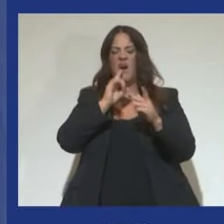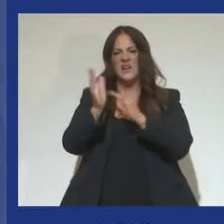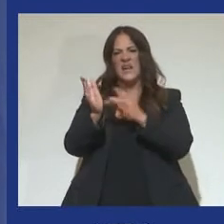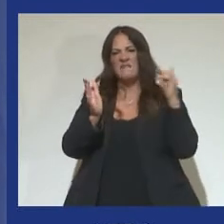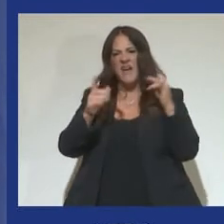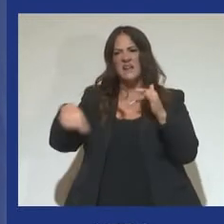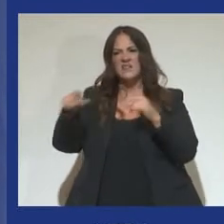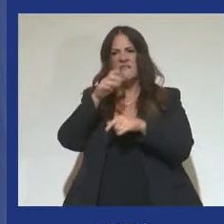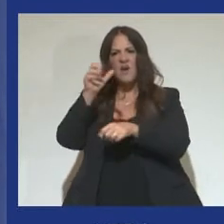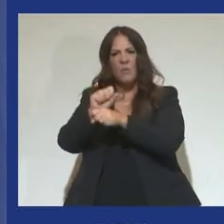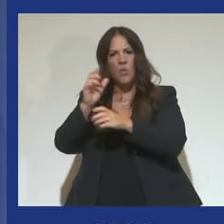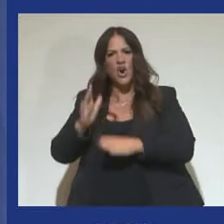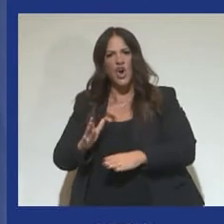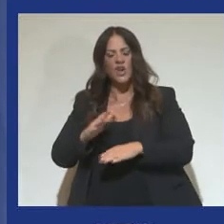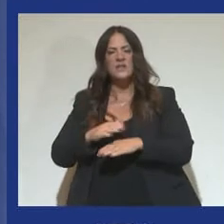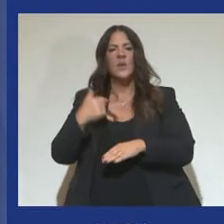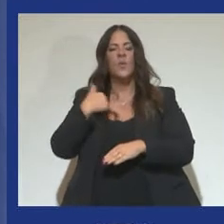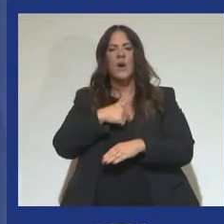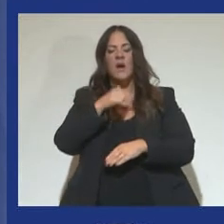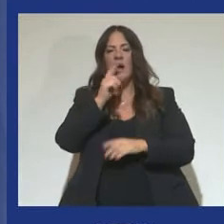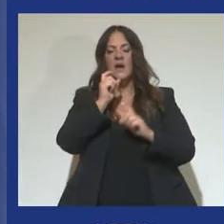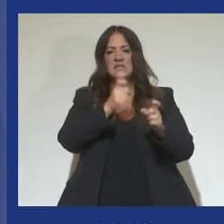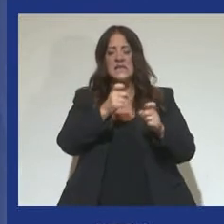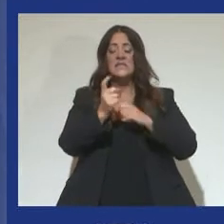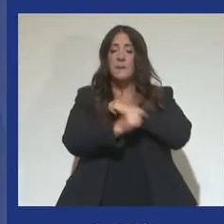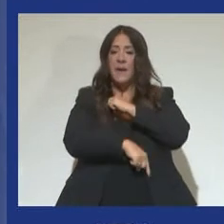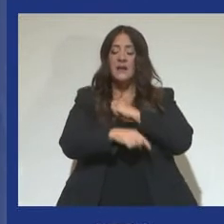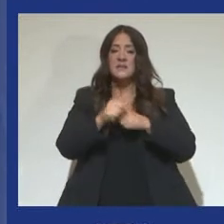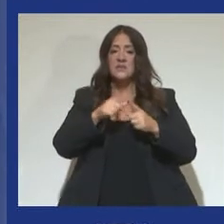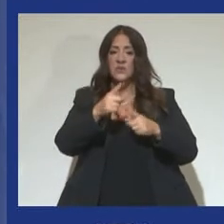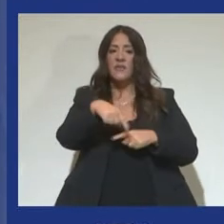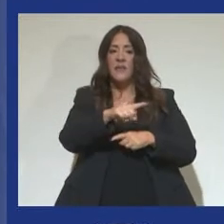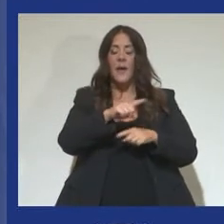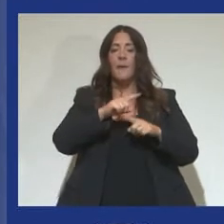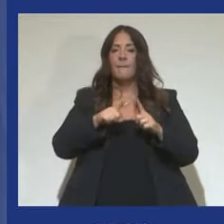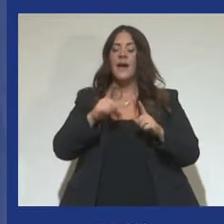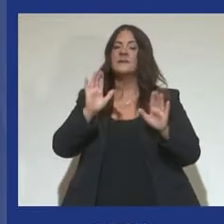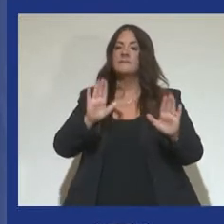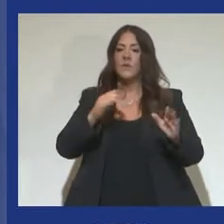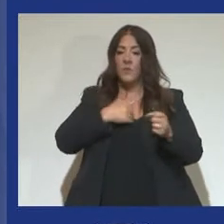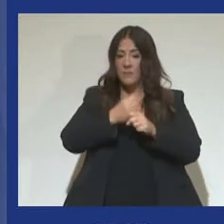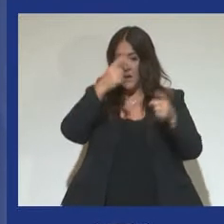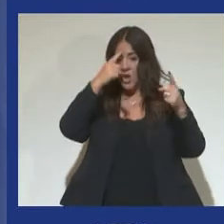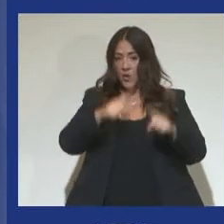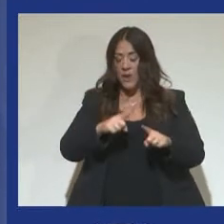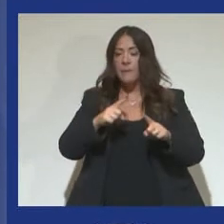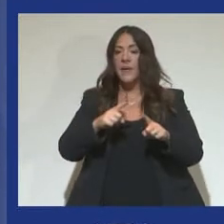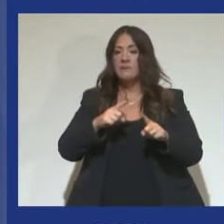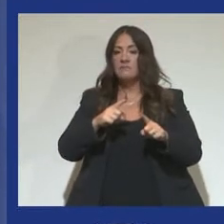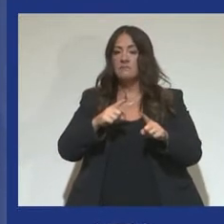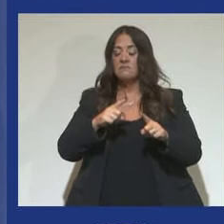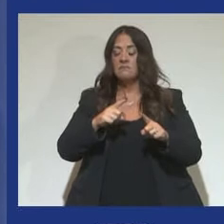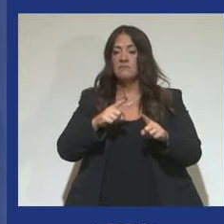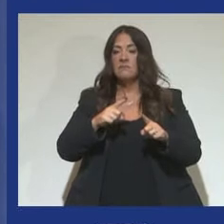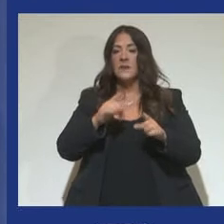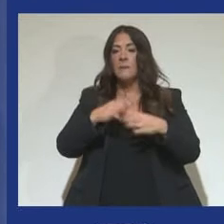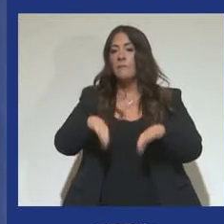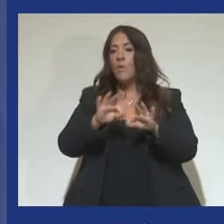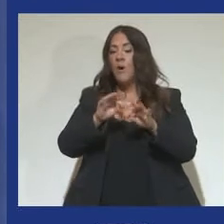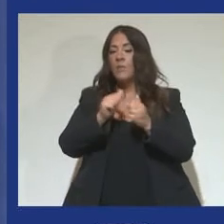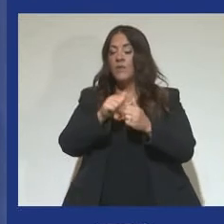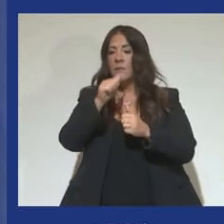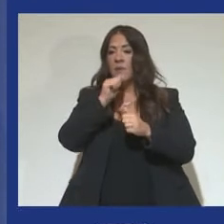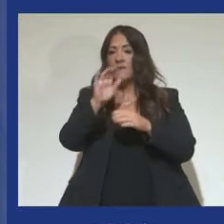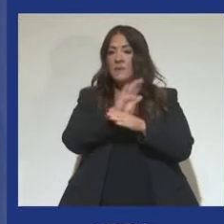abusando de los trabajadores agrícolas no les pondremos penalidades pero en este momento estamos en